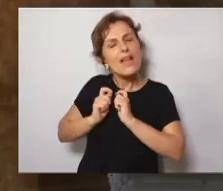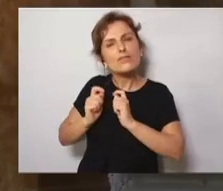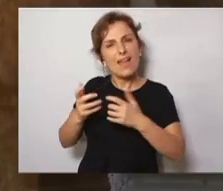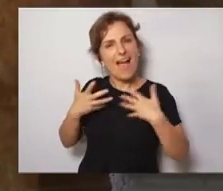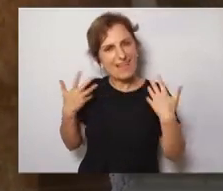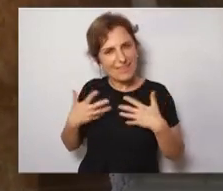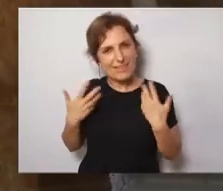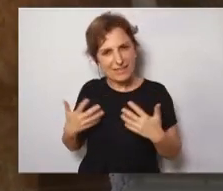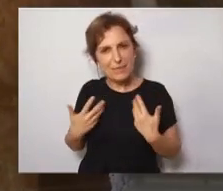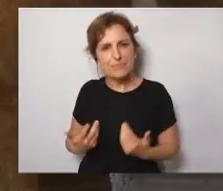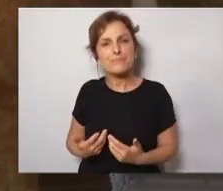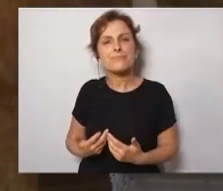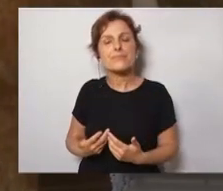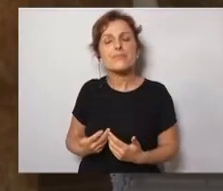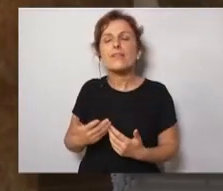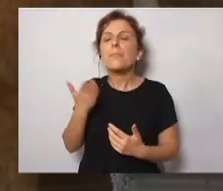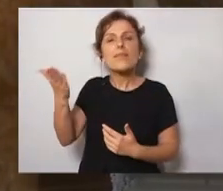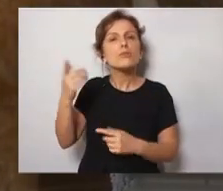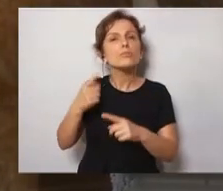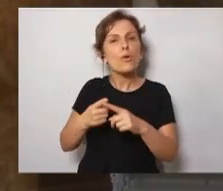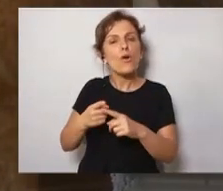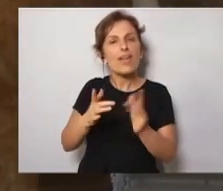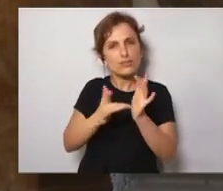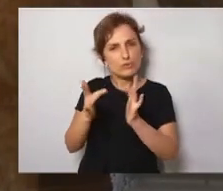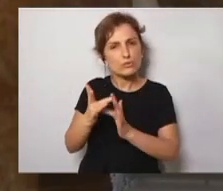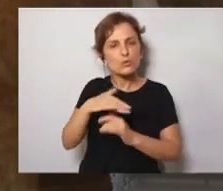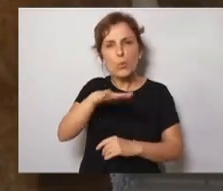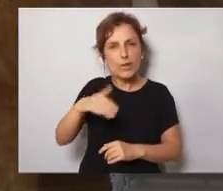recibido por jesucristo nuestro señor